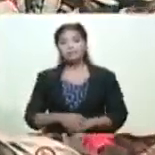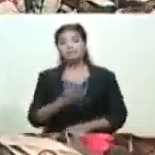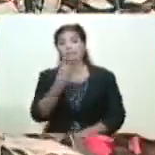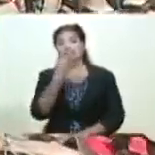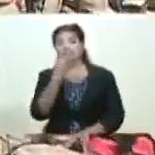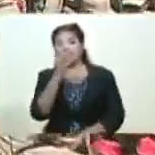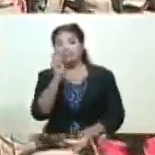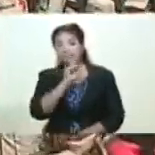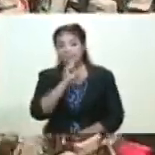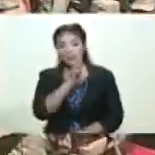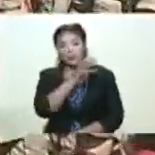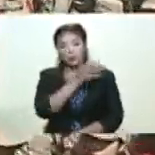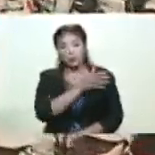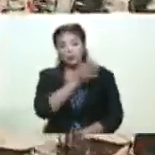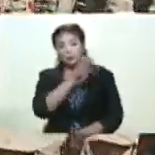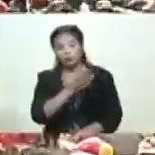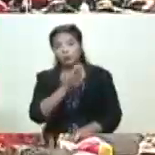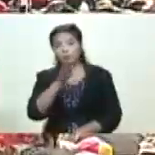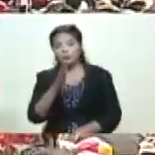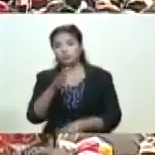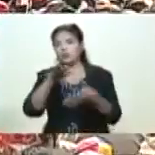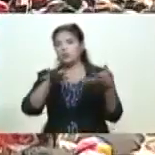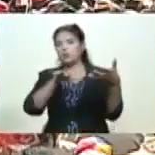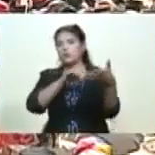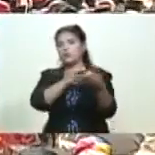4 meses de violencia, compatriotas.